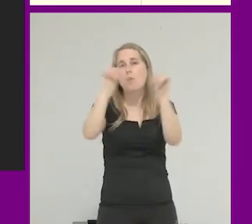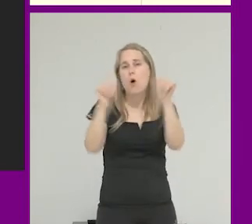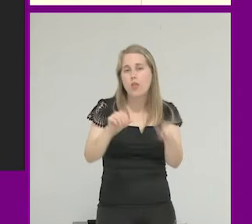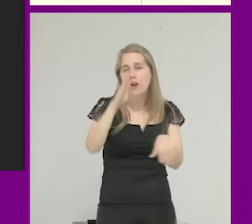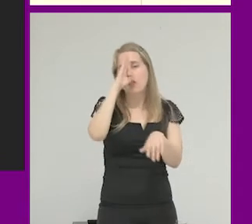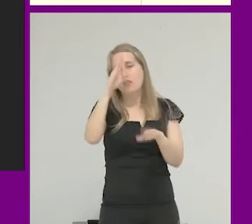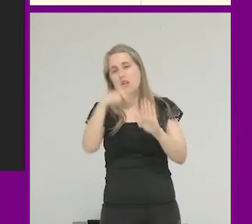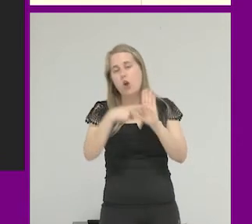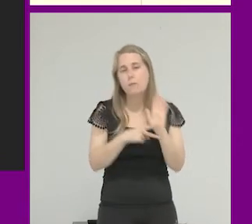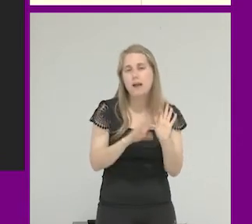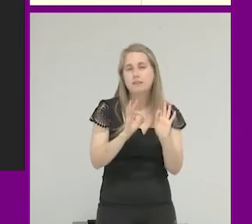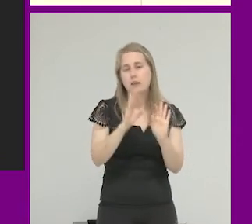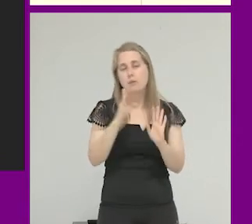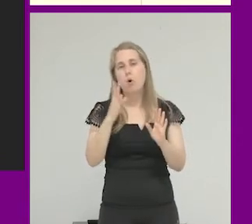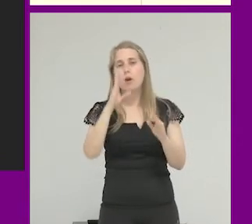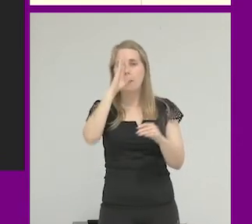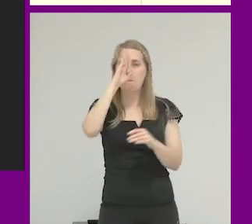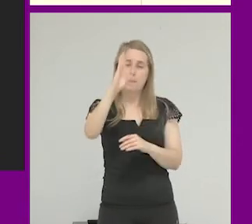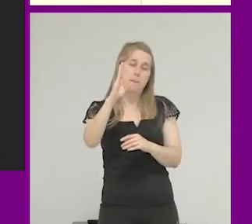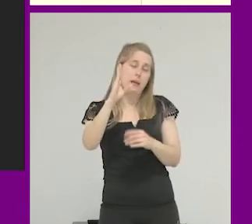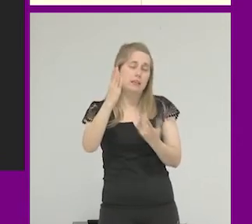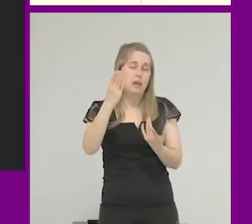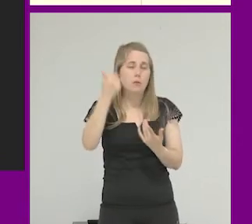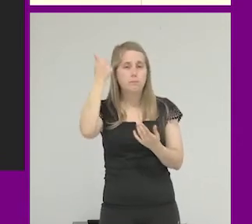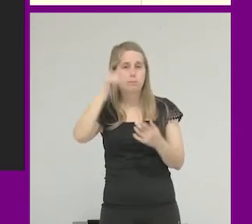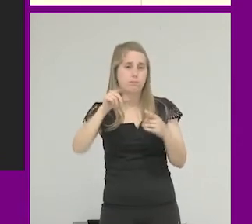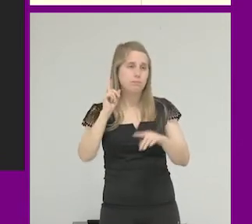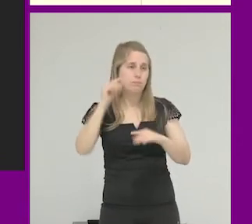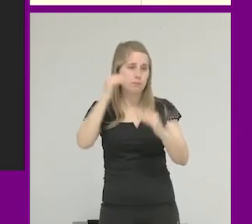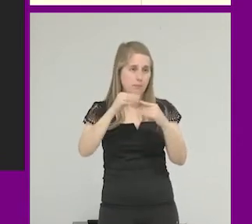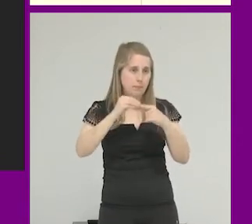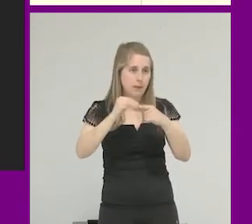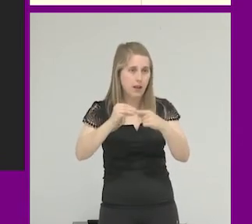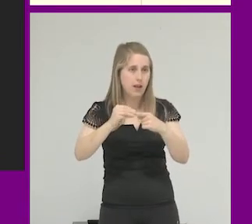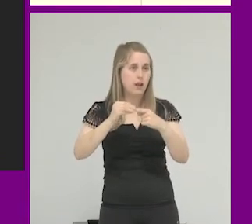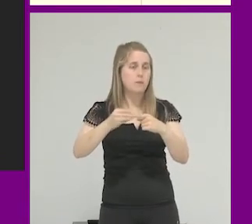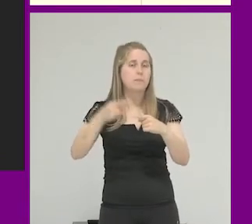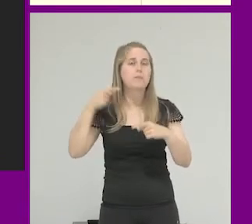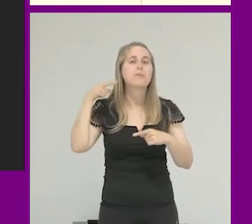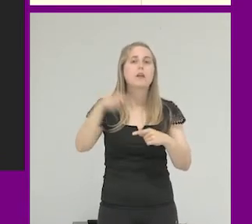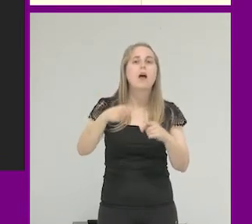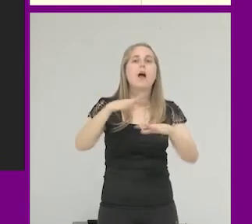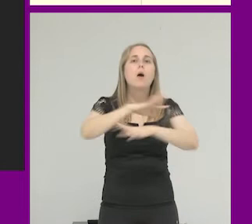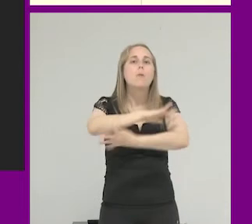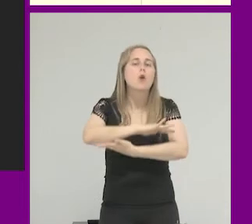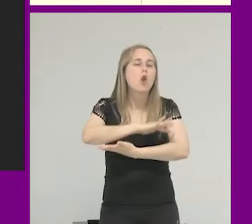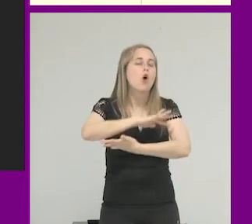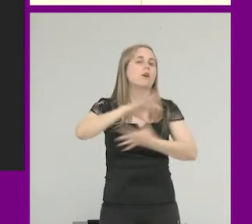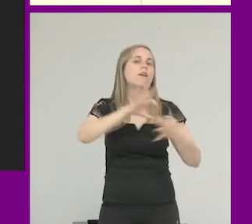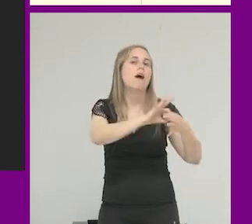fisioterapeuta eta inkluso patriarkatua zabaltzen dela gehiago biologiazko